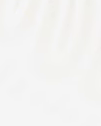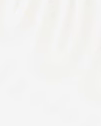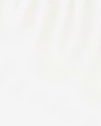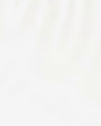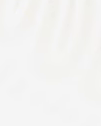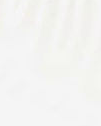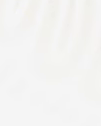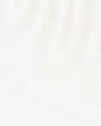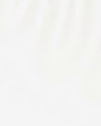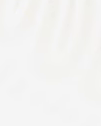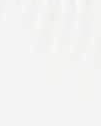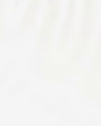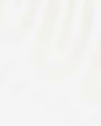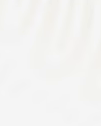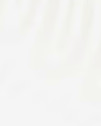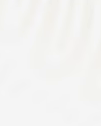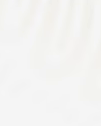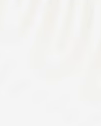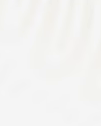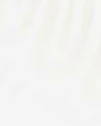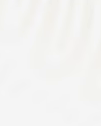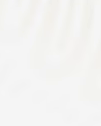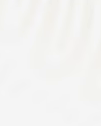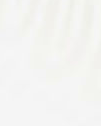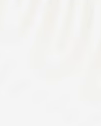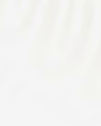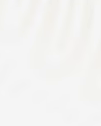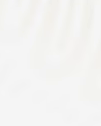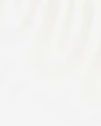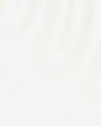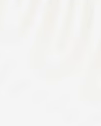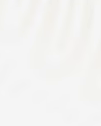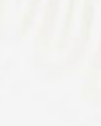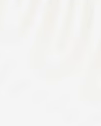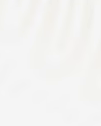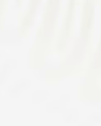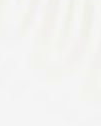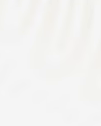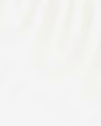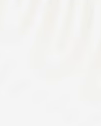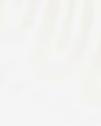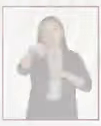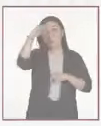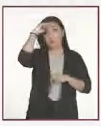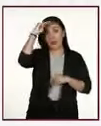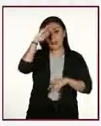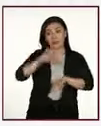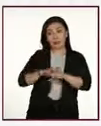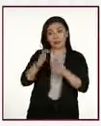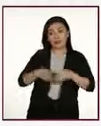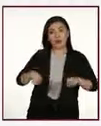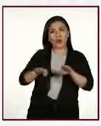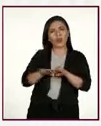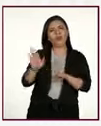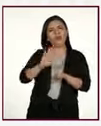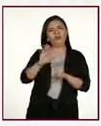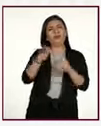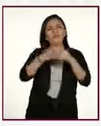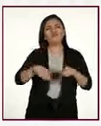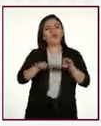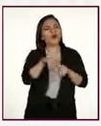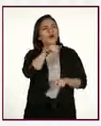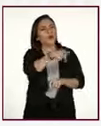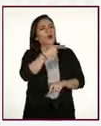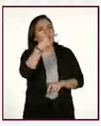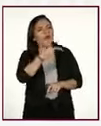activa, que vas a ser empático, empática, y antes de poner lo que tú piensas, vas a dejar que la otra persona hable